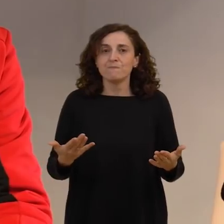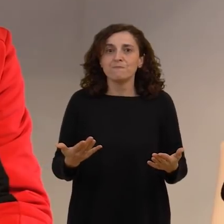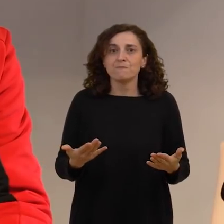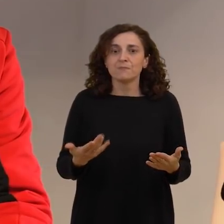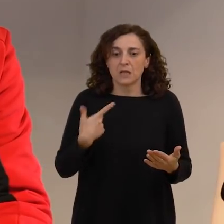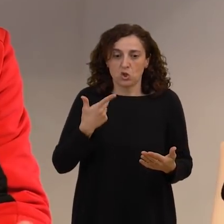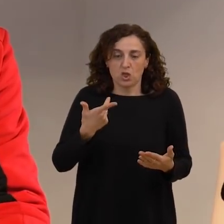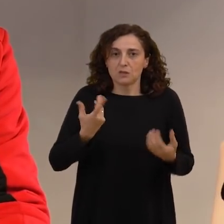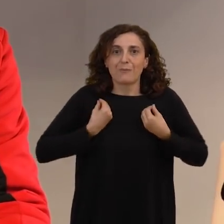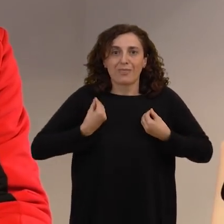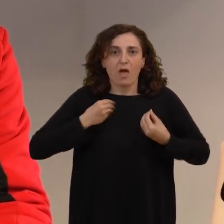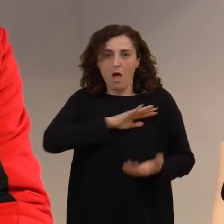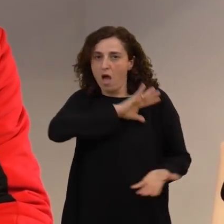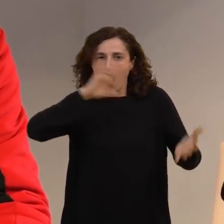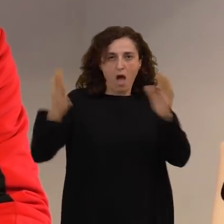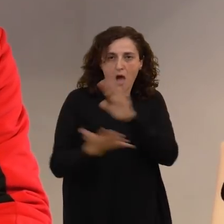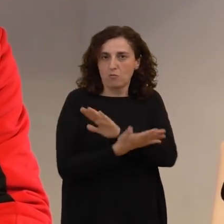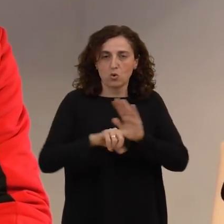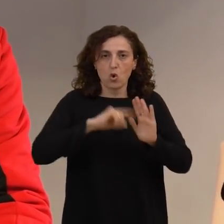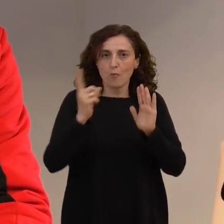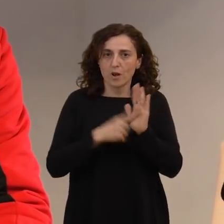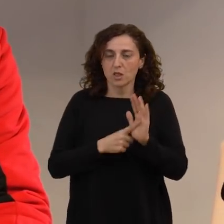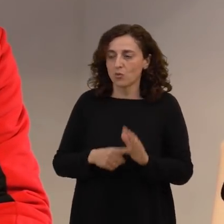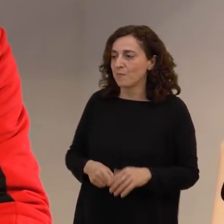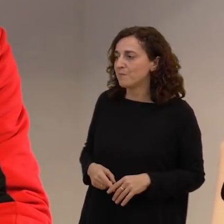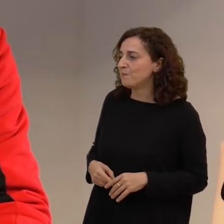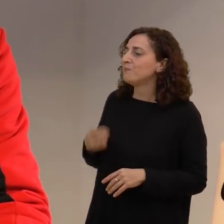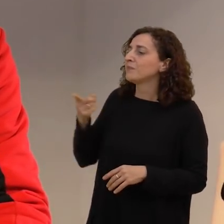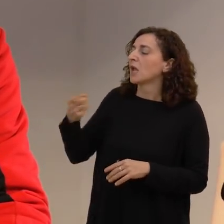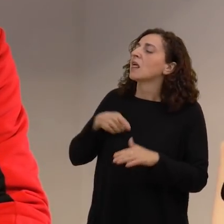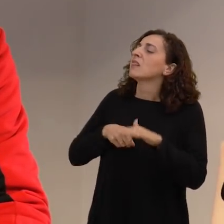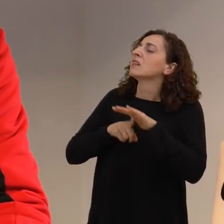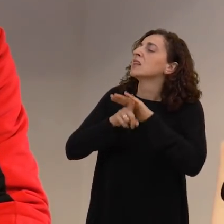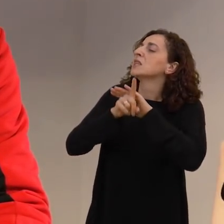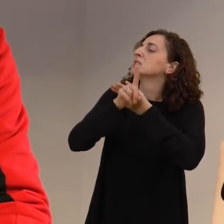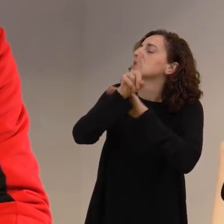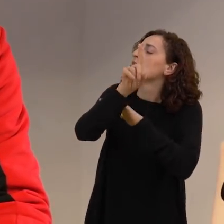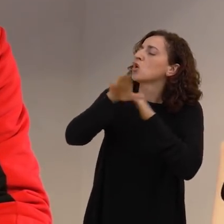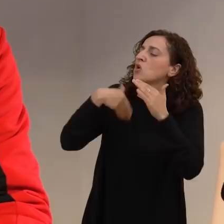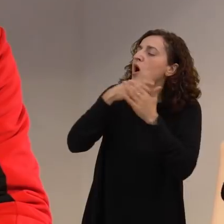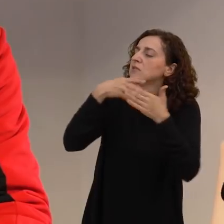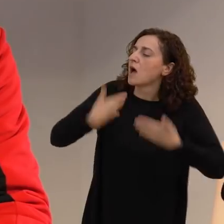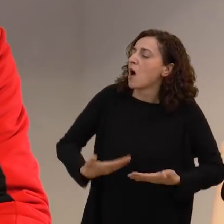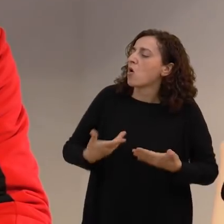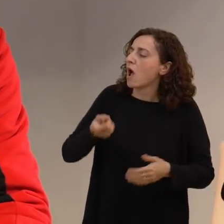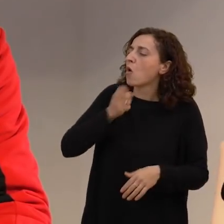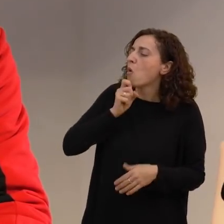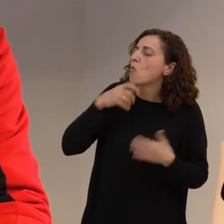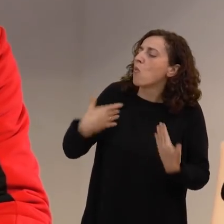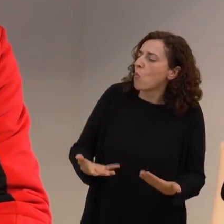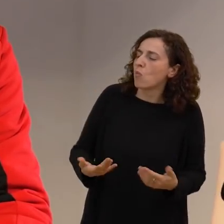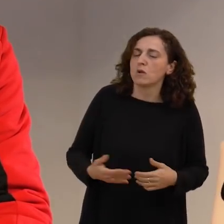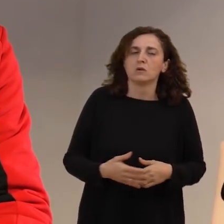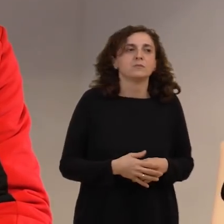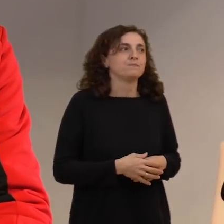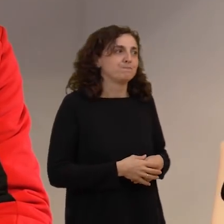te cambia la vida totalmente. ¿Qué pasos se han seguido? ¿Cuál ha sido el desarrollo hasta llegar al momento actual?